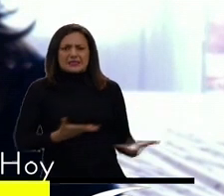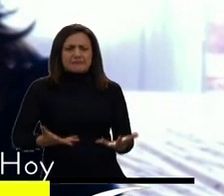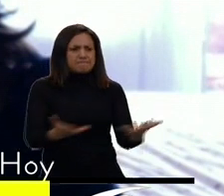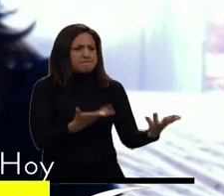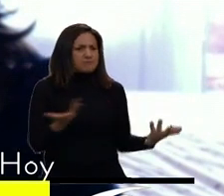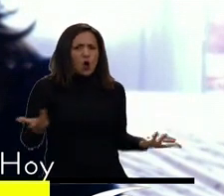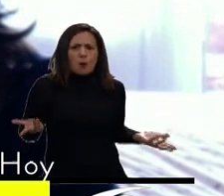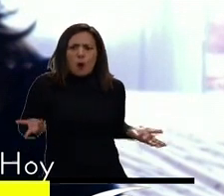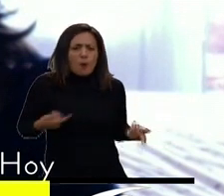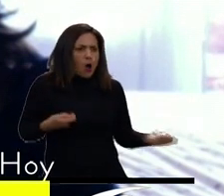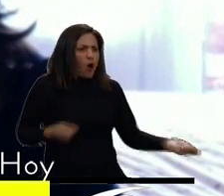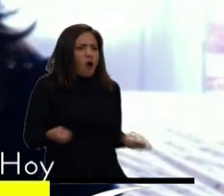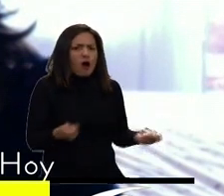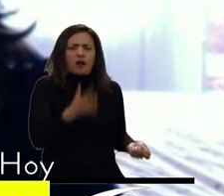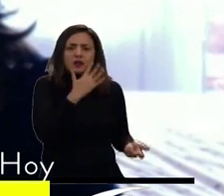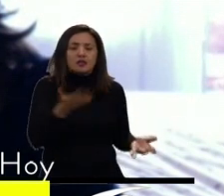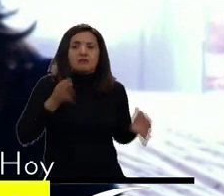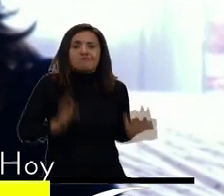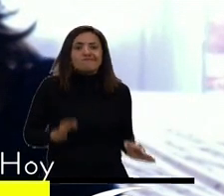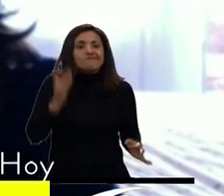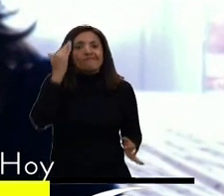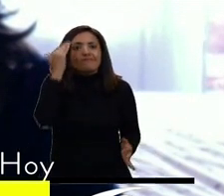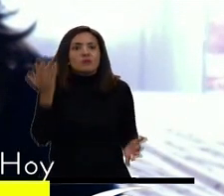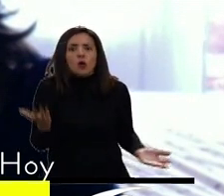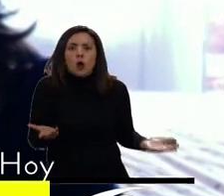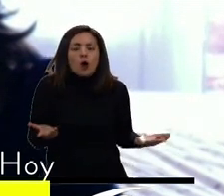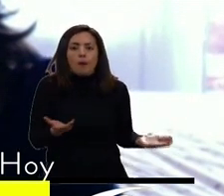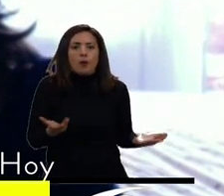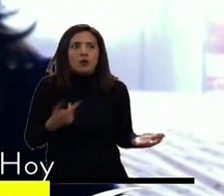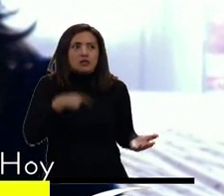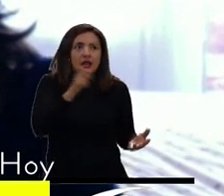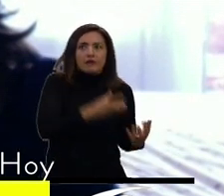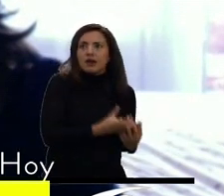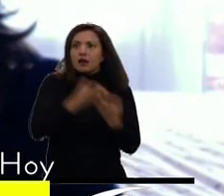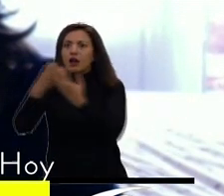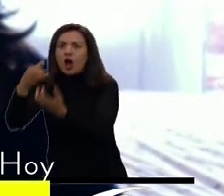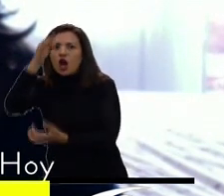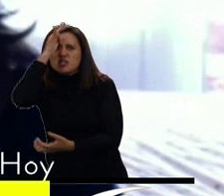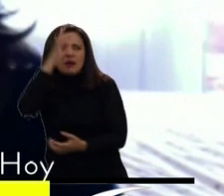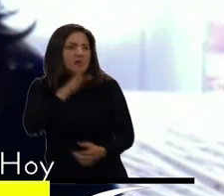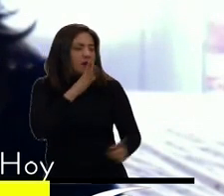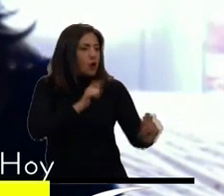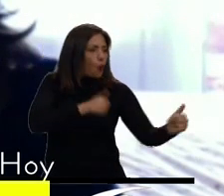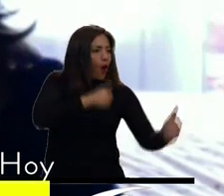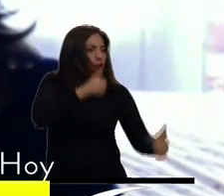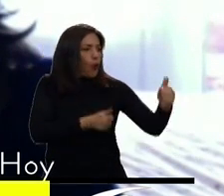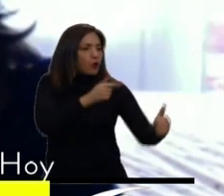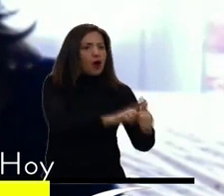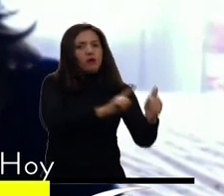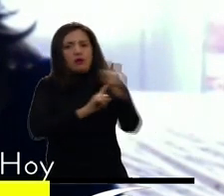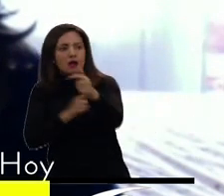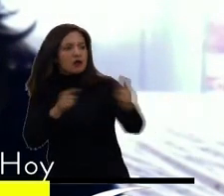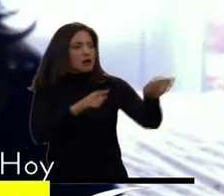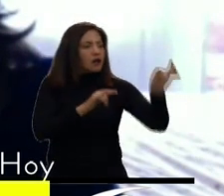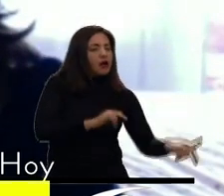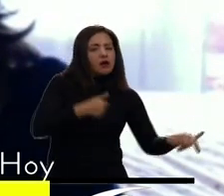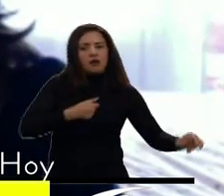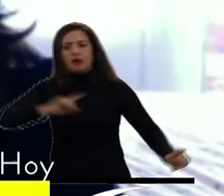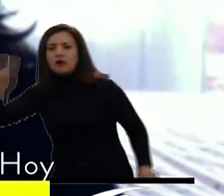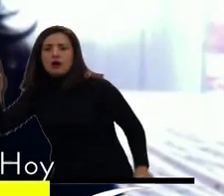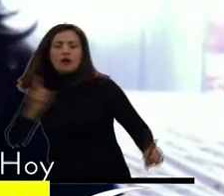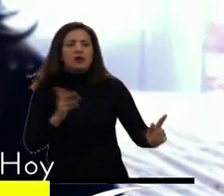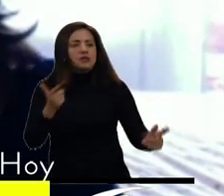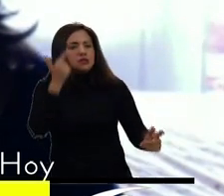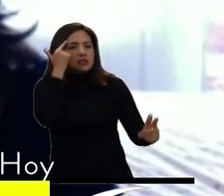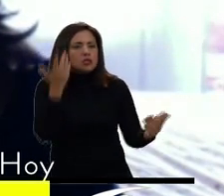y que tampoco sabía muy bien si tengo que ir al hospital, ¿quién se va? Porque bueno, si no voy yo al hospital, mi mujer se queda en casa con 11, pero además